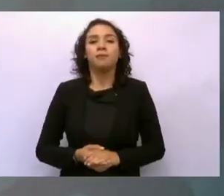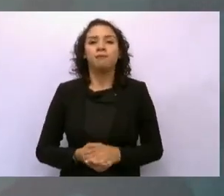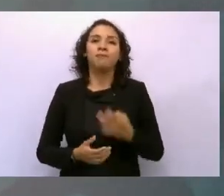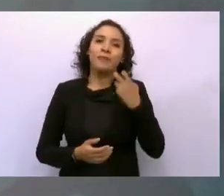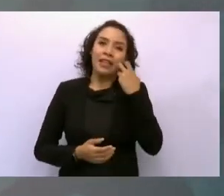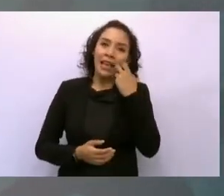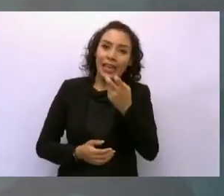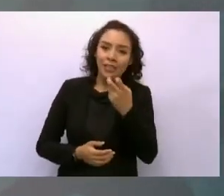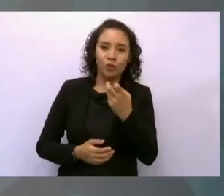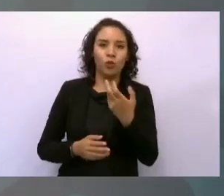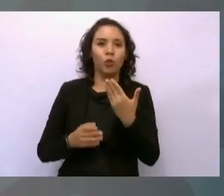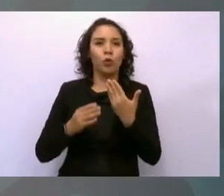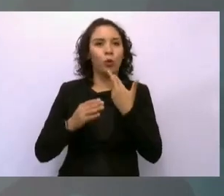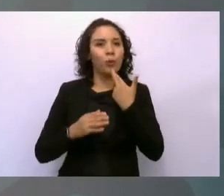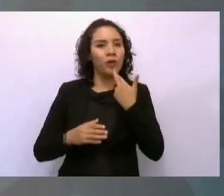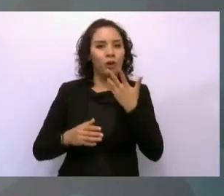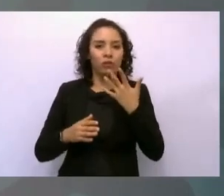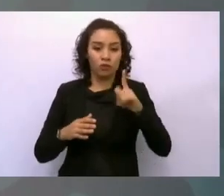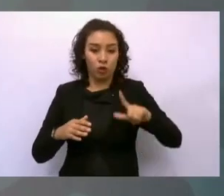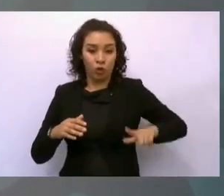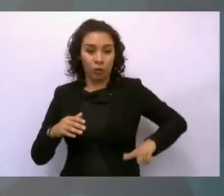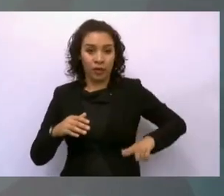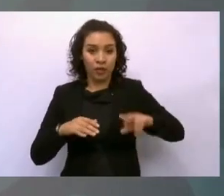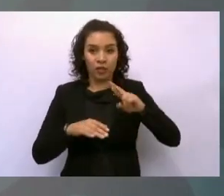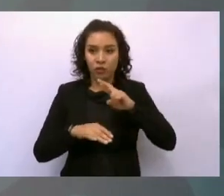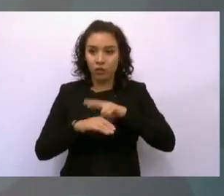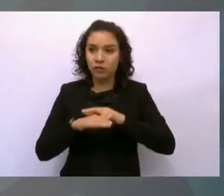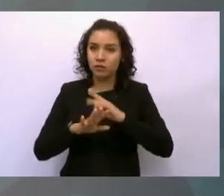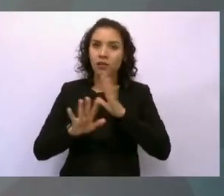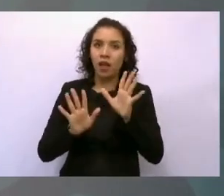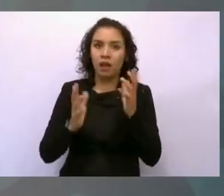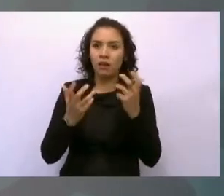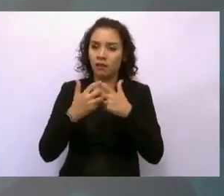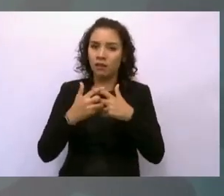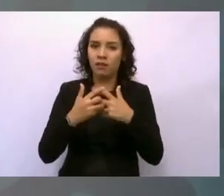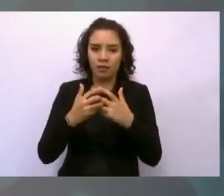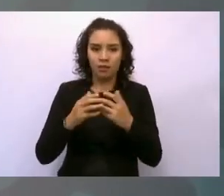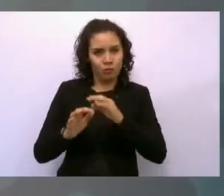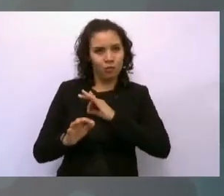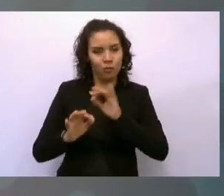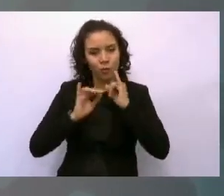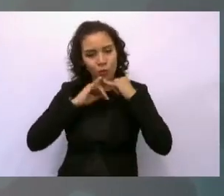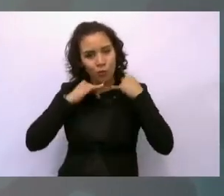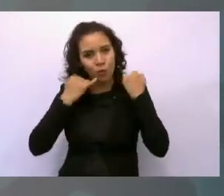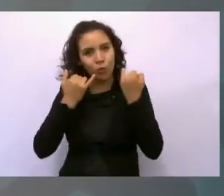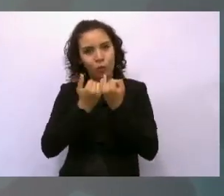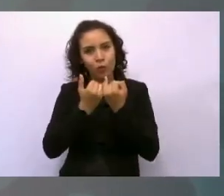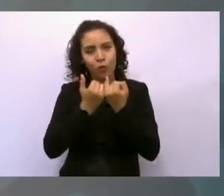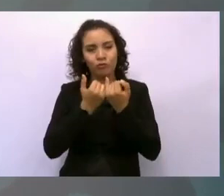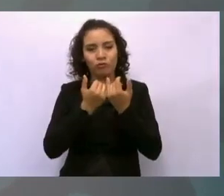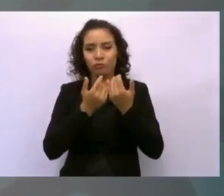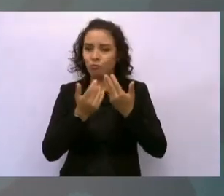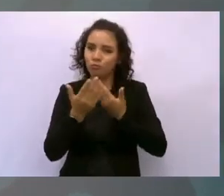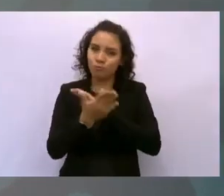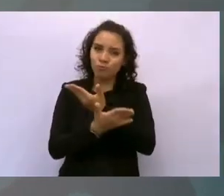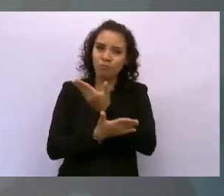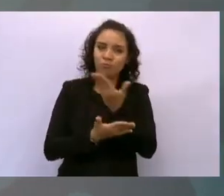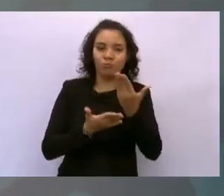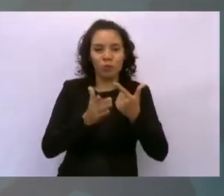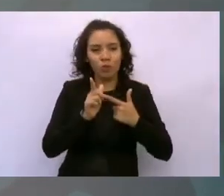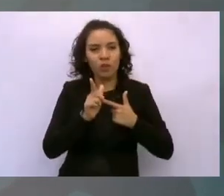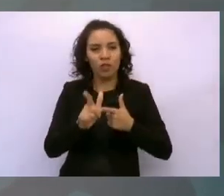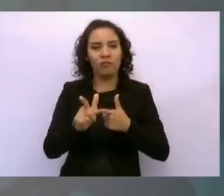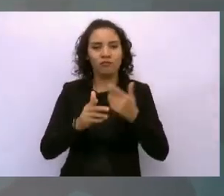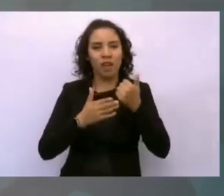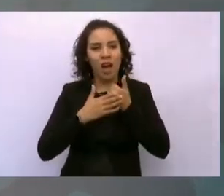abona a nuestro propósito de seguir ayudando al pueblo de Tamaulipas. En